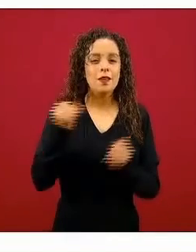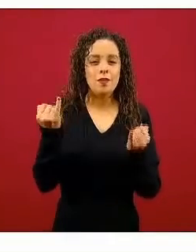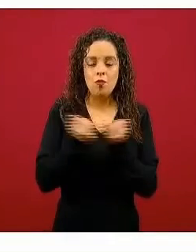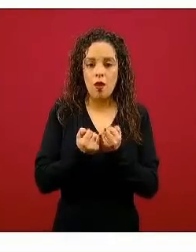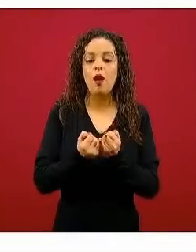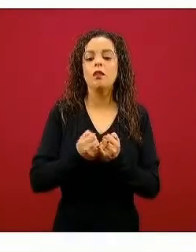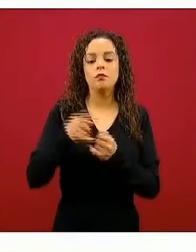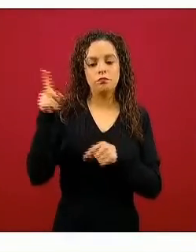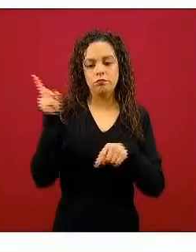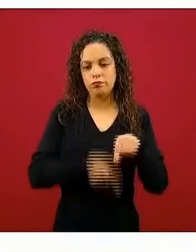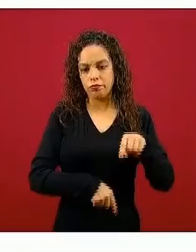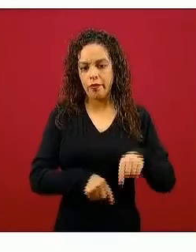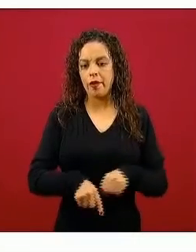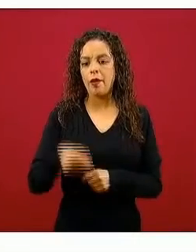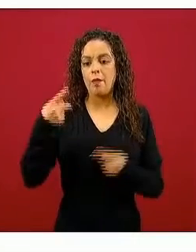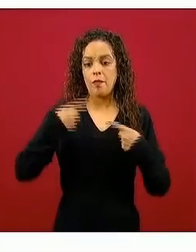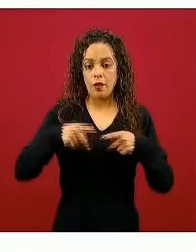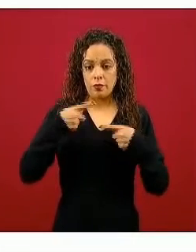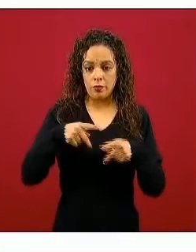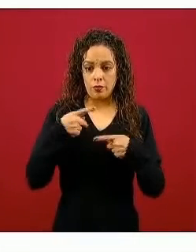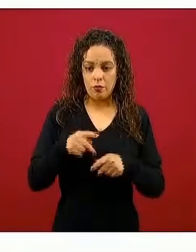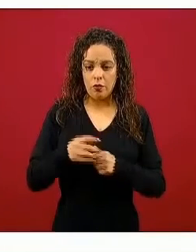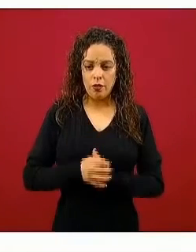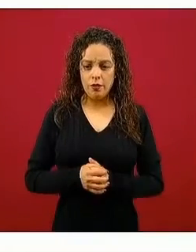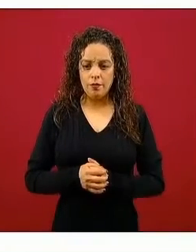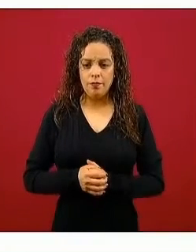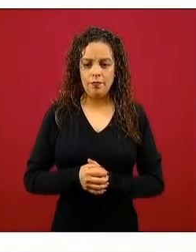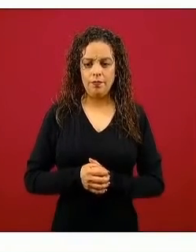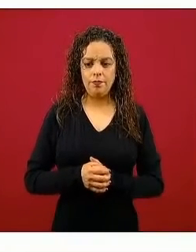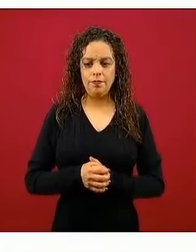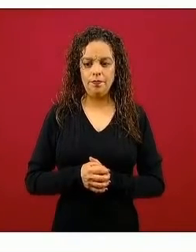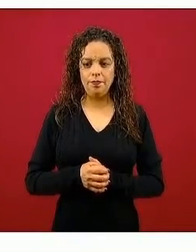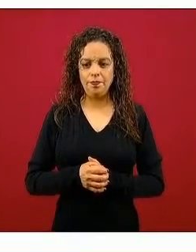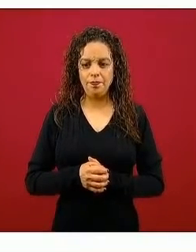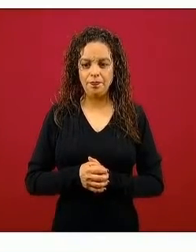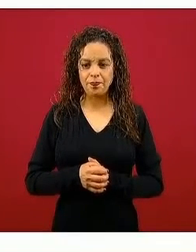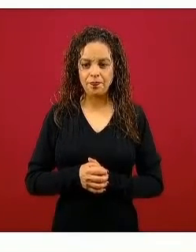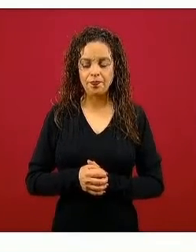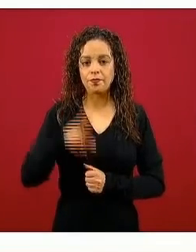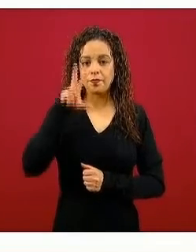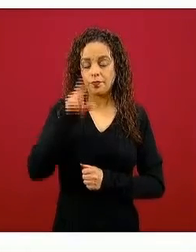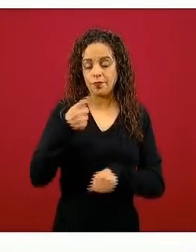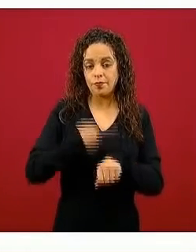182.077 personas y están aún en estudio esperando un resultado de laboratorio